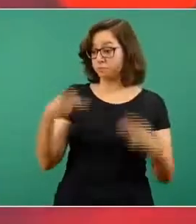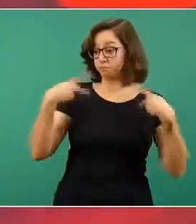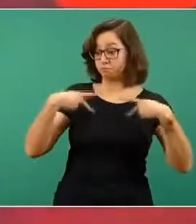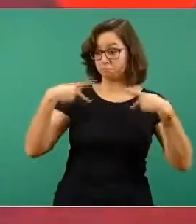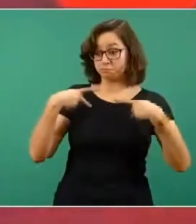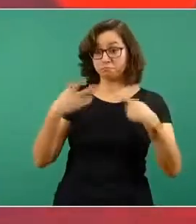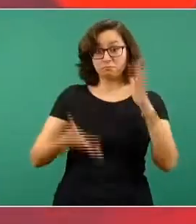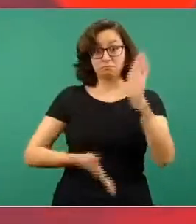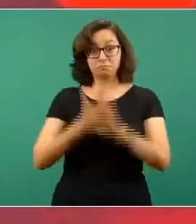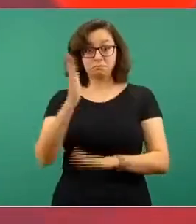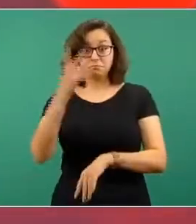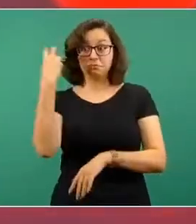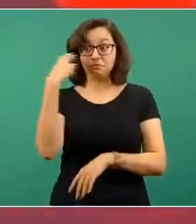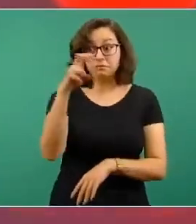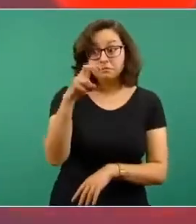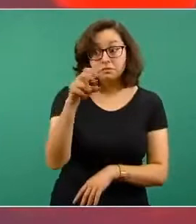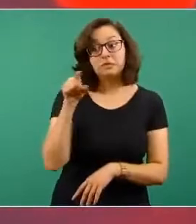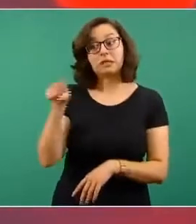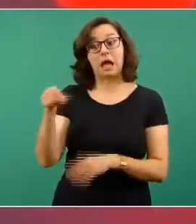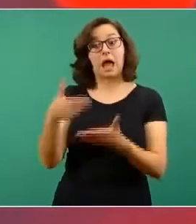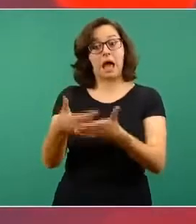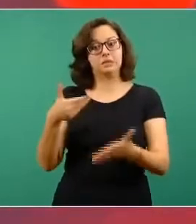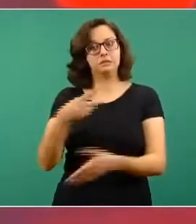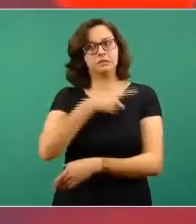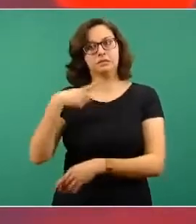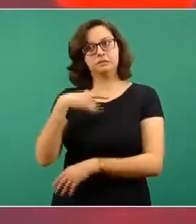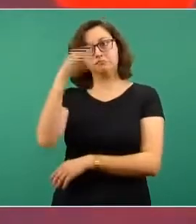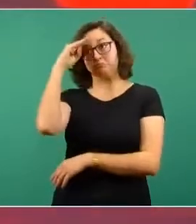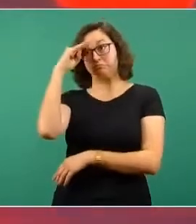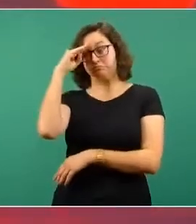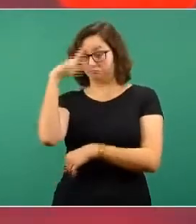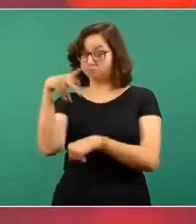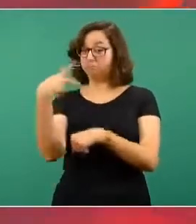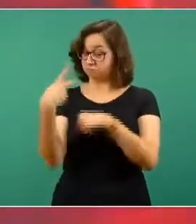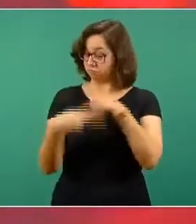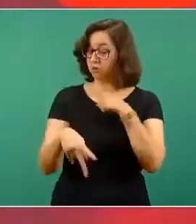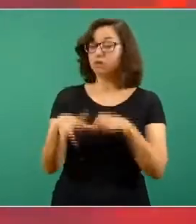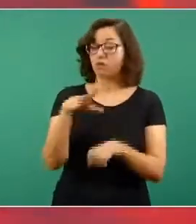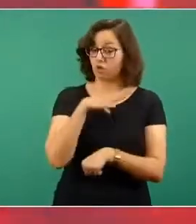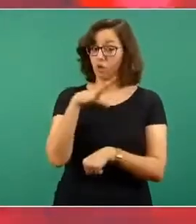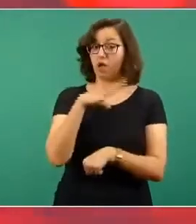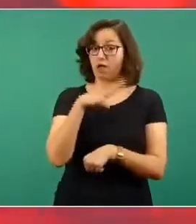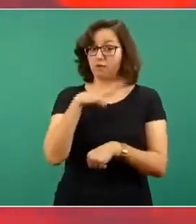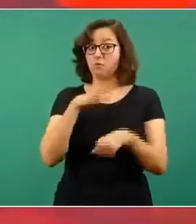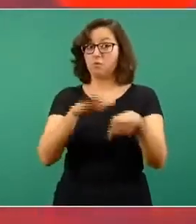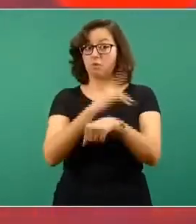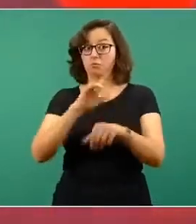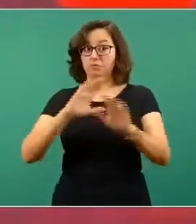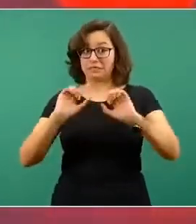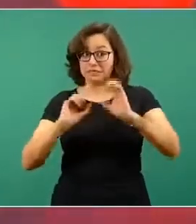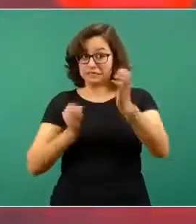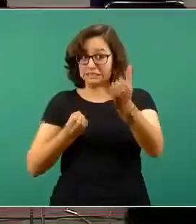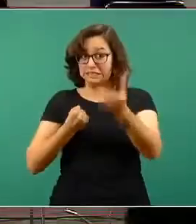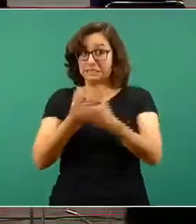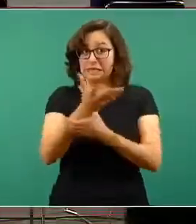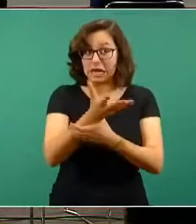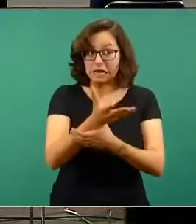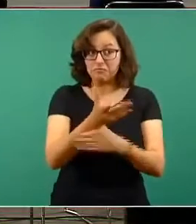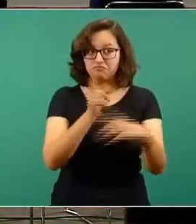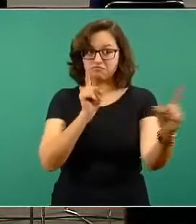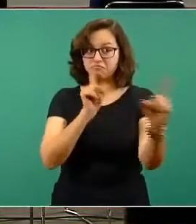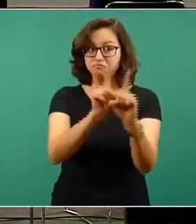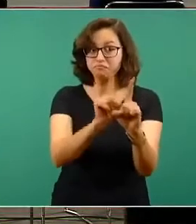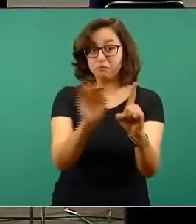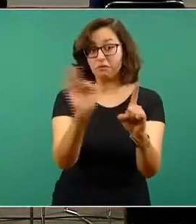potencialmente encontrar una persona contagiada de la enfermedad que a su vez la pueda contagiar a usted. Entonces, si una vez que usted ya analizó